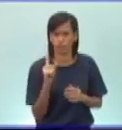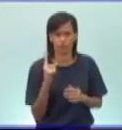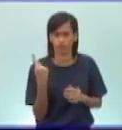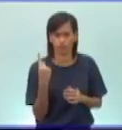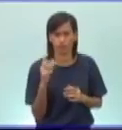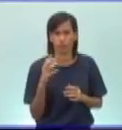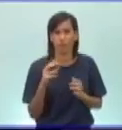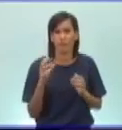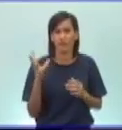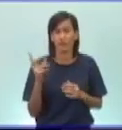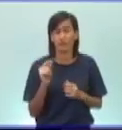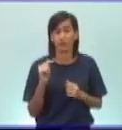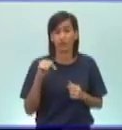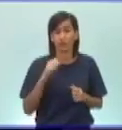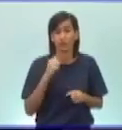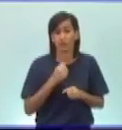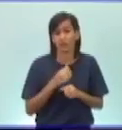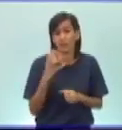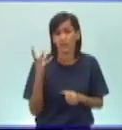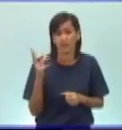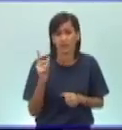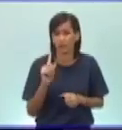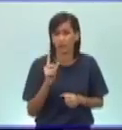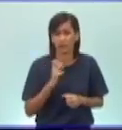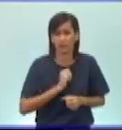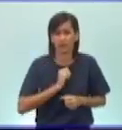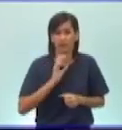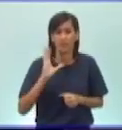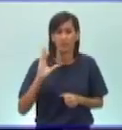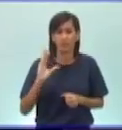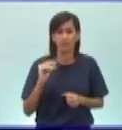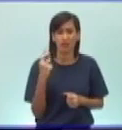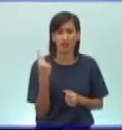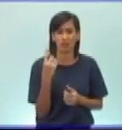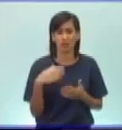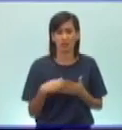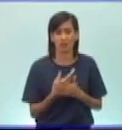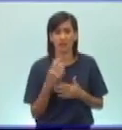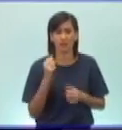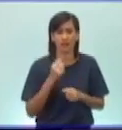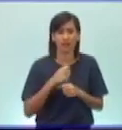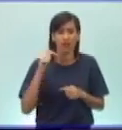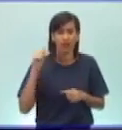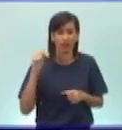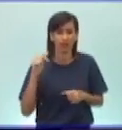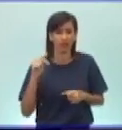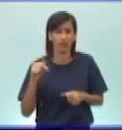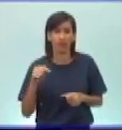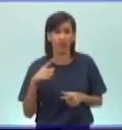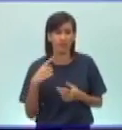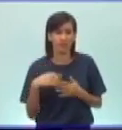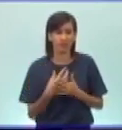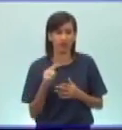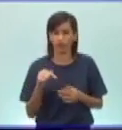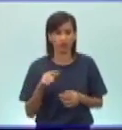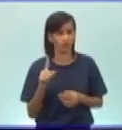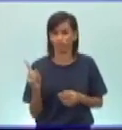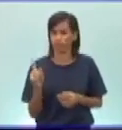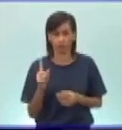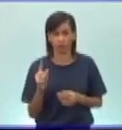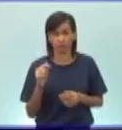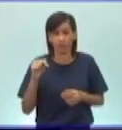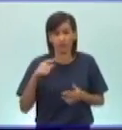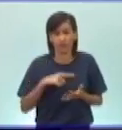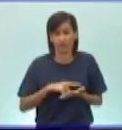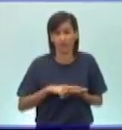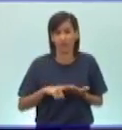la matemática, pero no quiere decir que el único día que vamos a trabajar con ella sea el día de hoy. Hoy estamos dando las orientaciones para